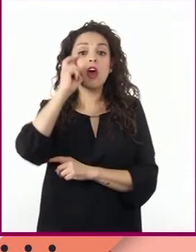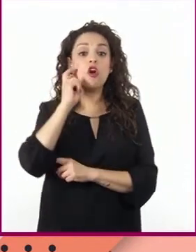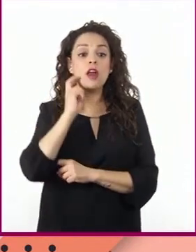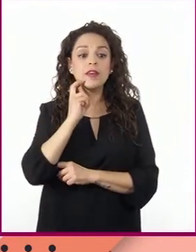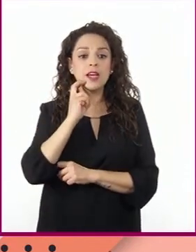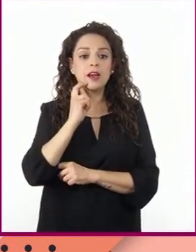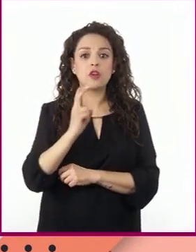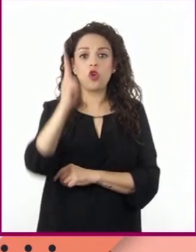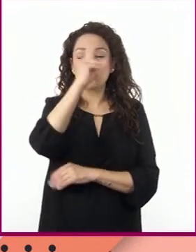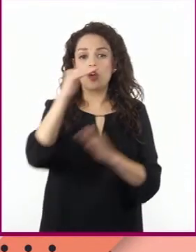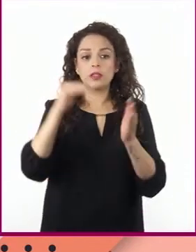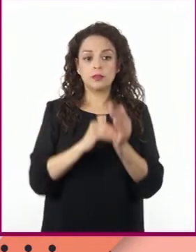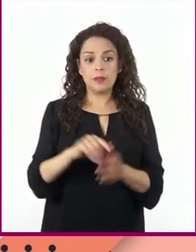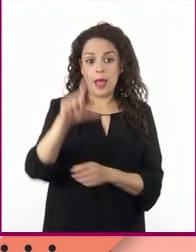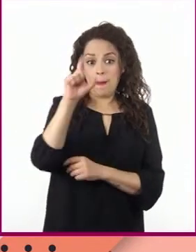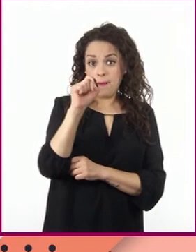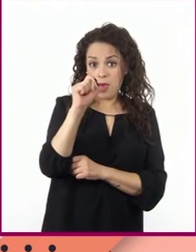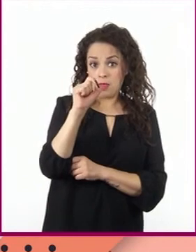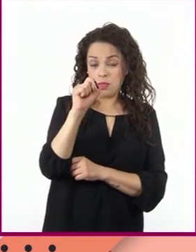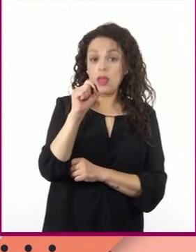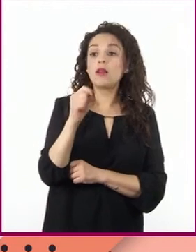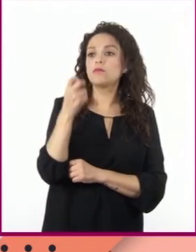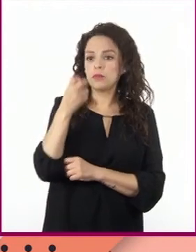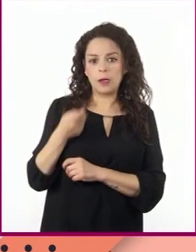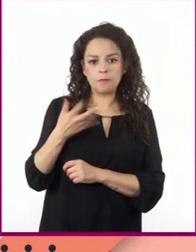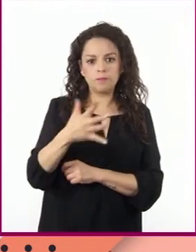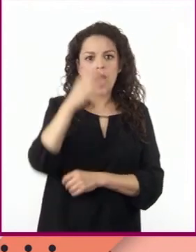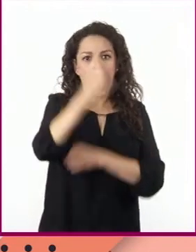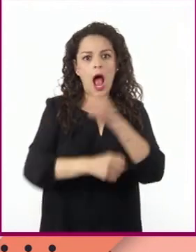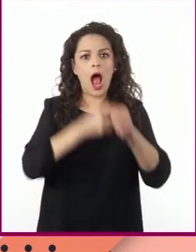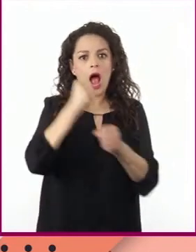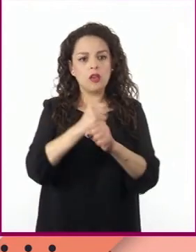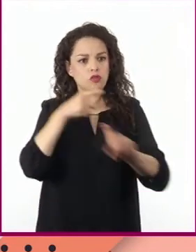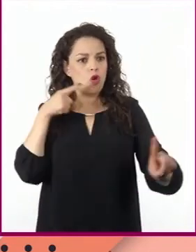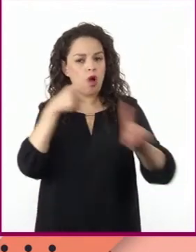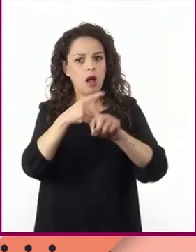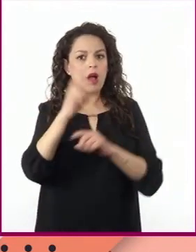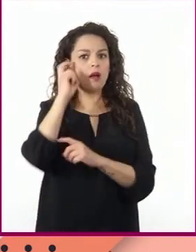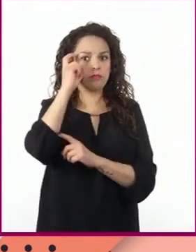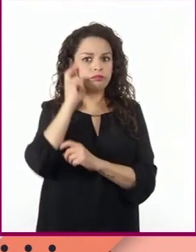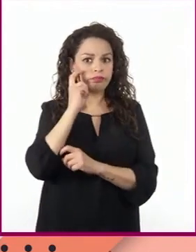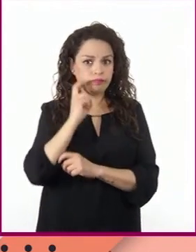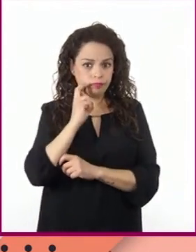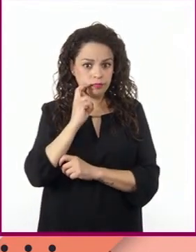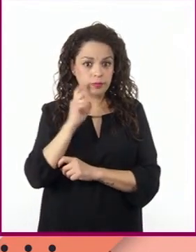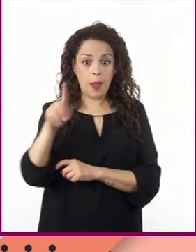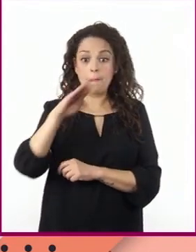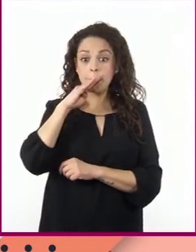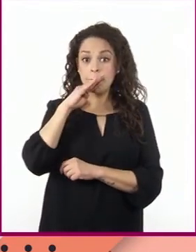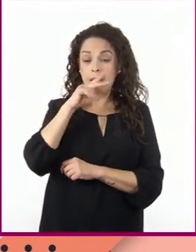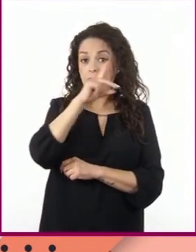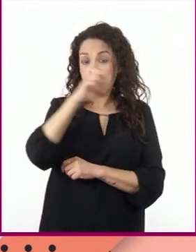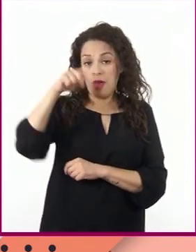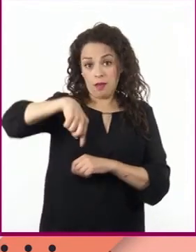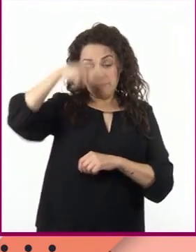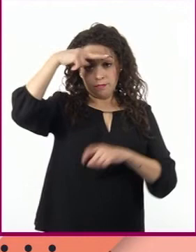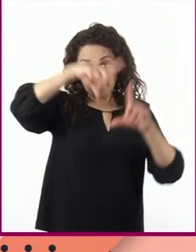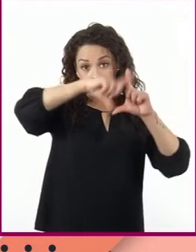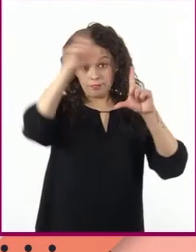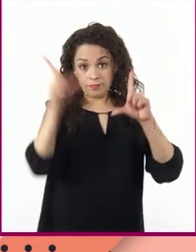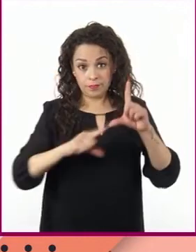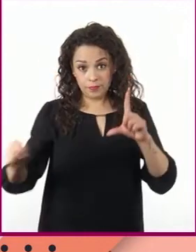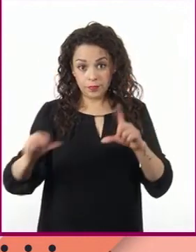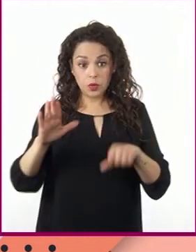2020 fue decretado como Año de Leona Vicario, Benemérita Madre de la Patria, distinguiéndola por